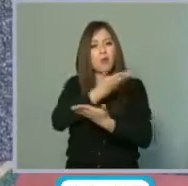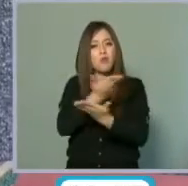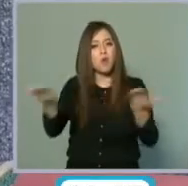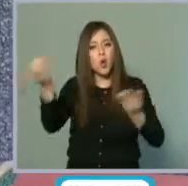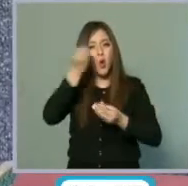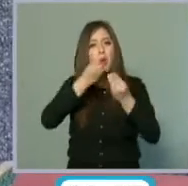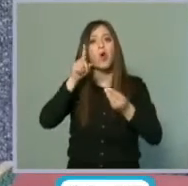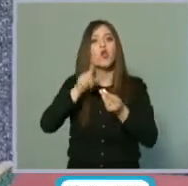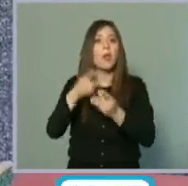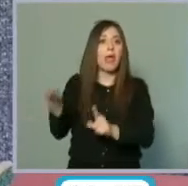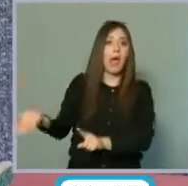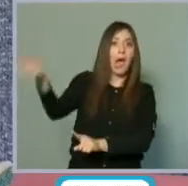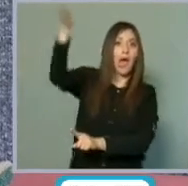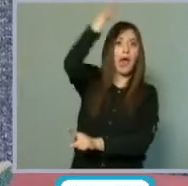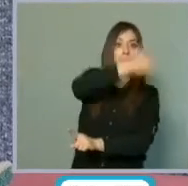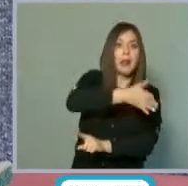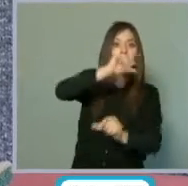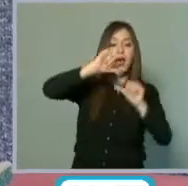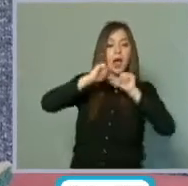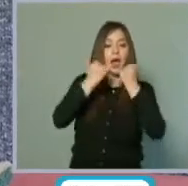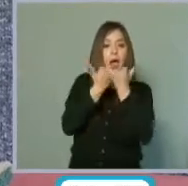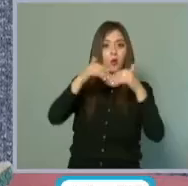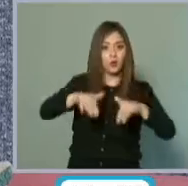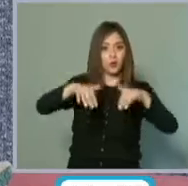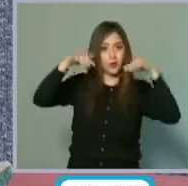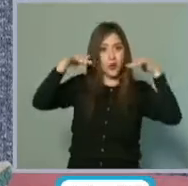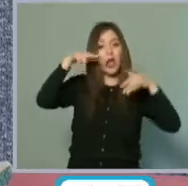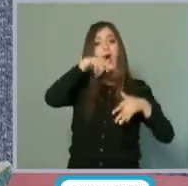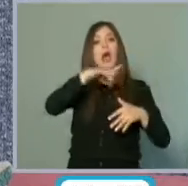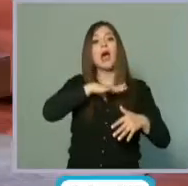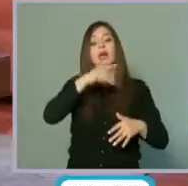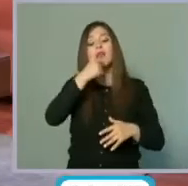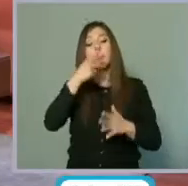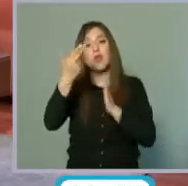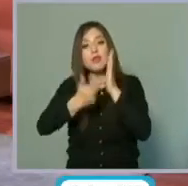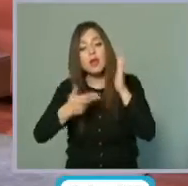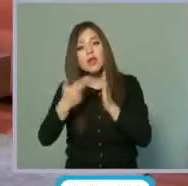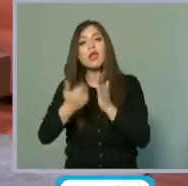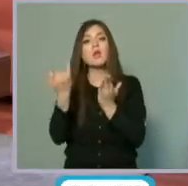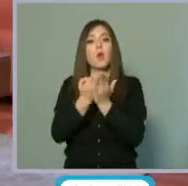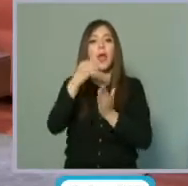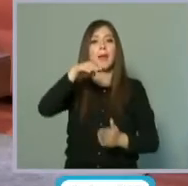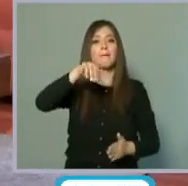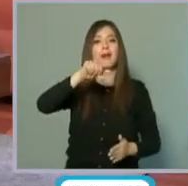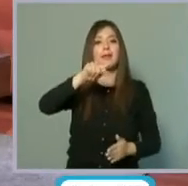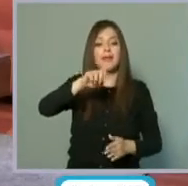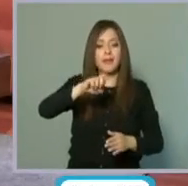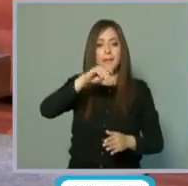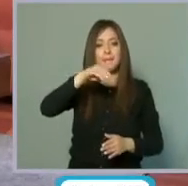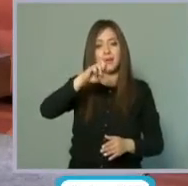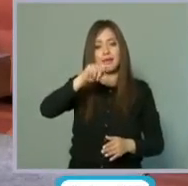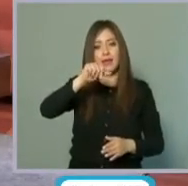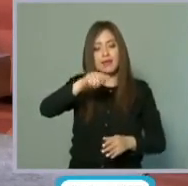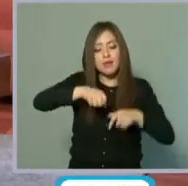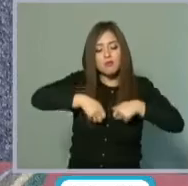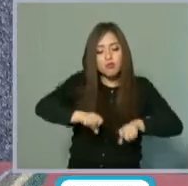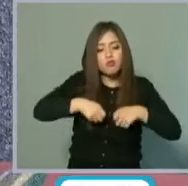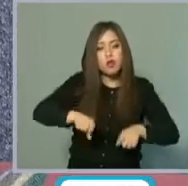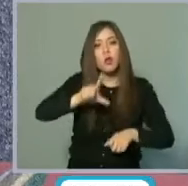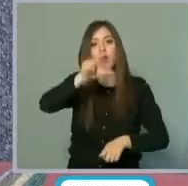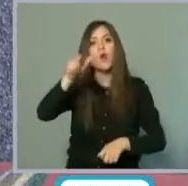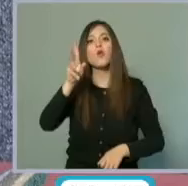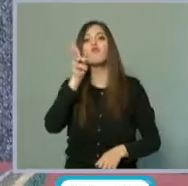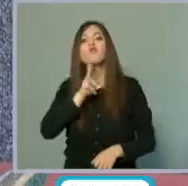del Auditorio Nacional, y ahí tenemos talleres para niños, molienda de cacao en el metate, Qué maravilla. tostado, desde luego la prueba de la fruta y el